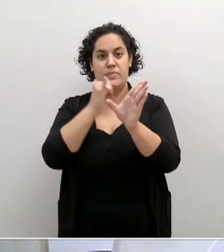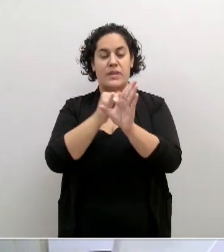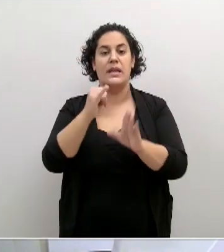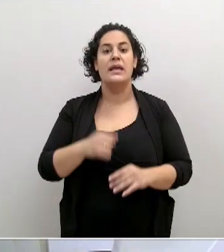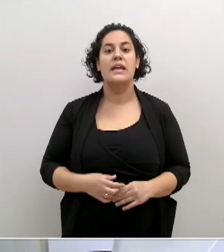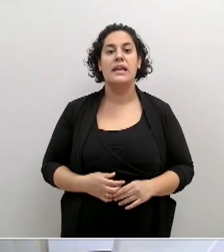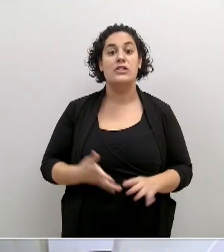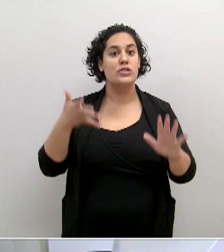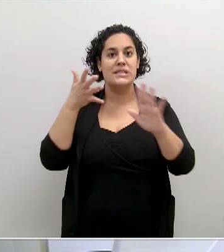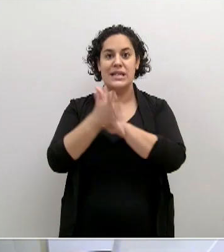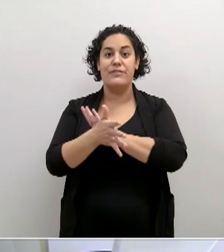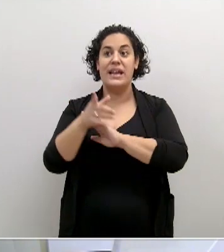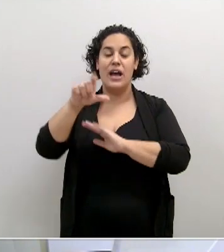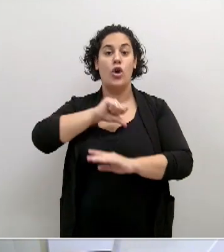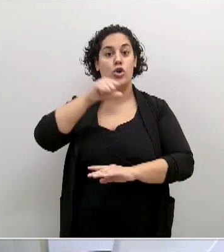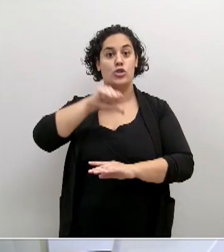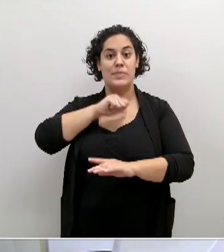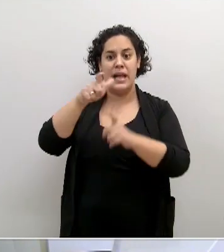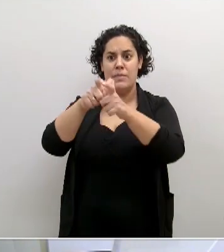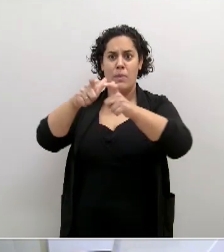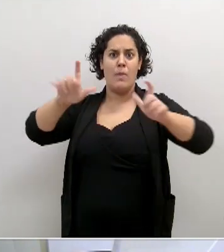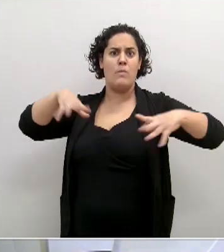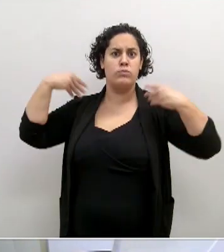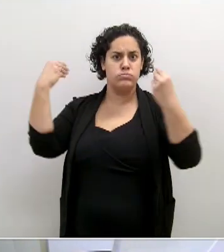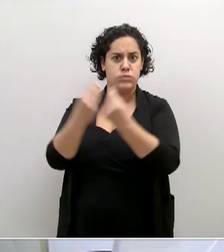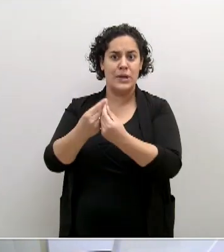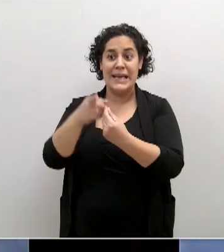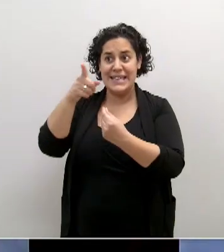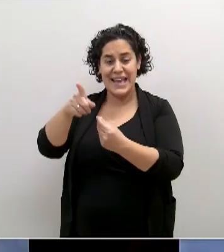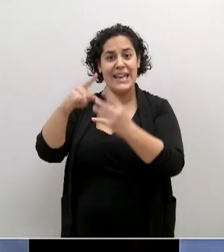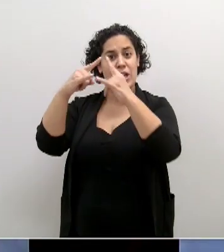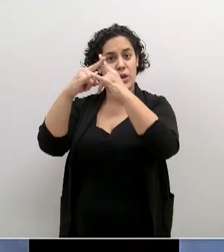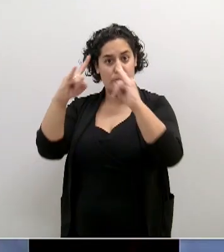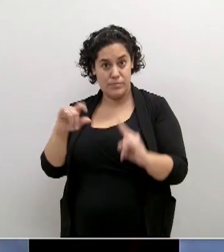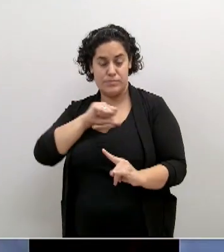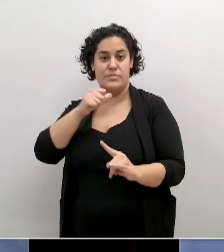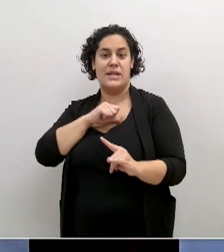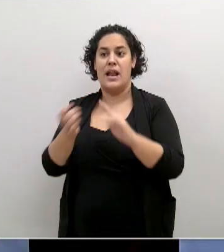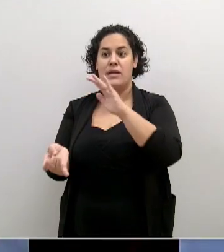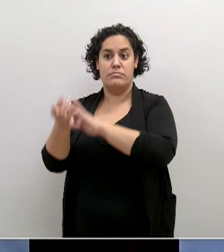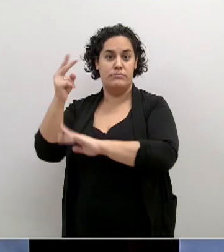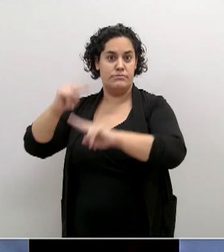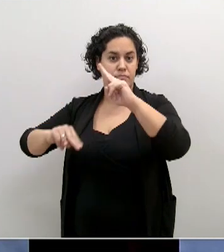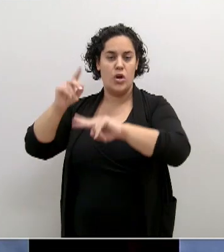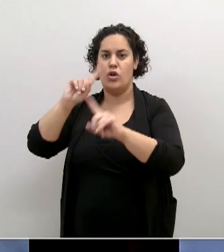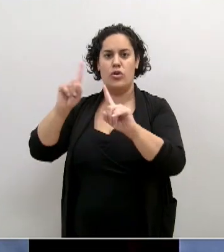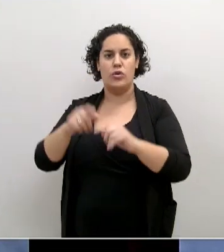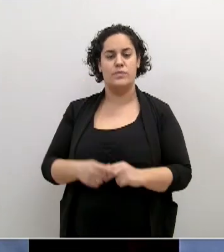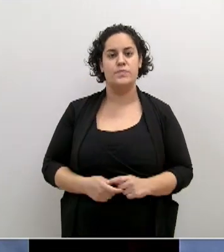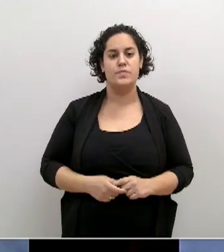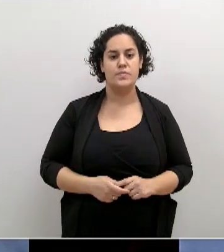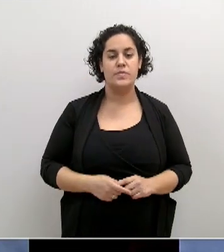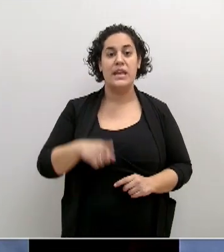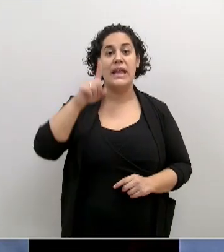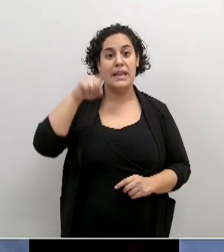Yecla se desborde y en ese momento haya que montar un hospital de campaña en el hospital de Yecla. La agencia EFE se interesa por el porcentaje de los